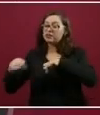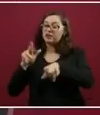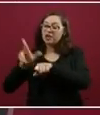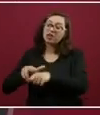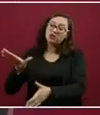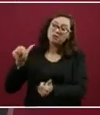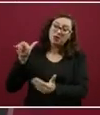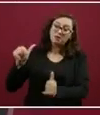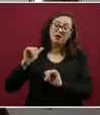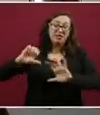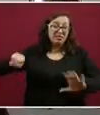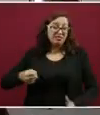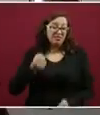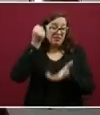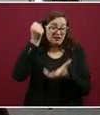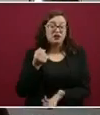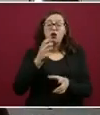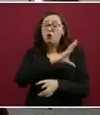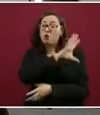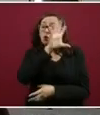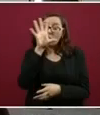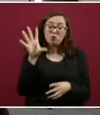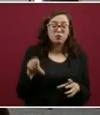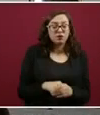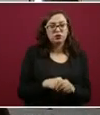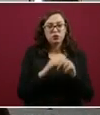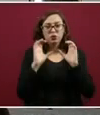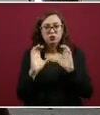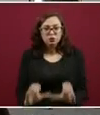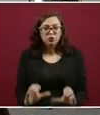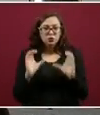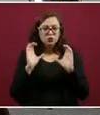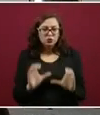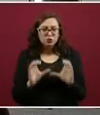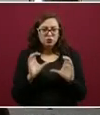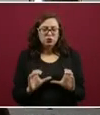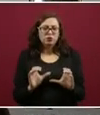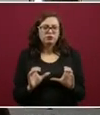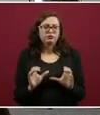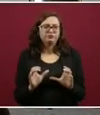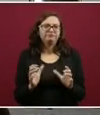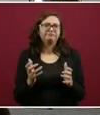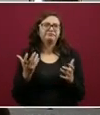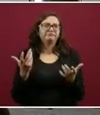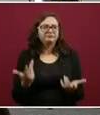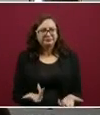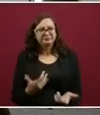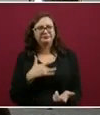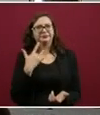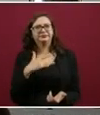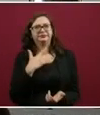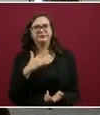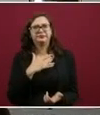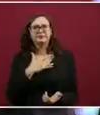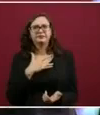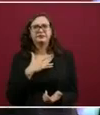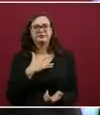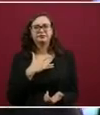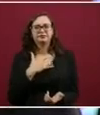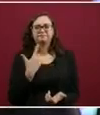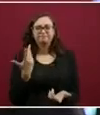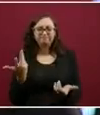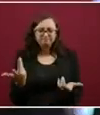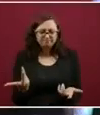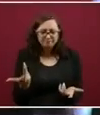todos esos dineros sean cuidados con un ánimo y un espíritu